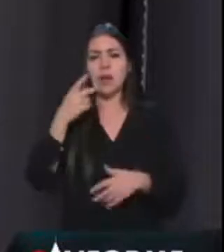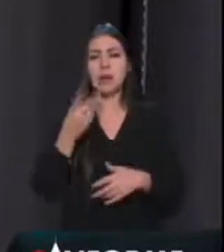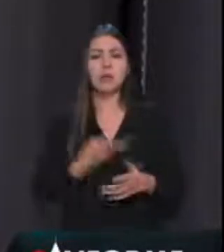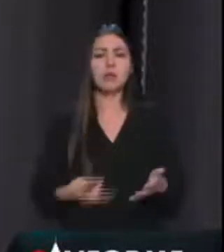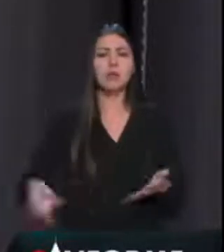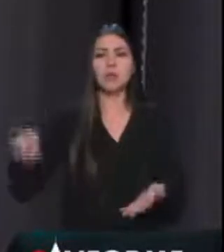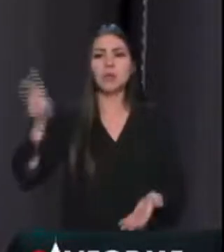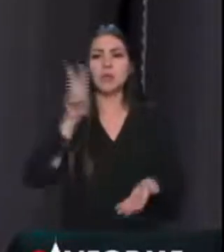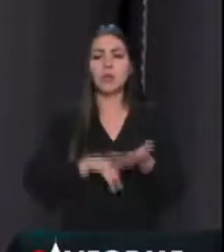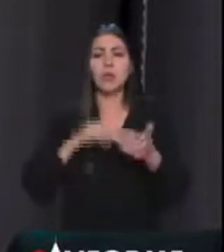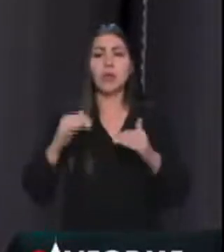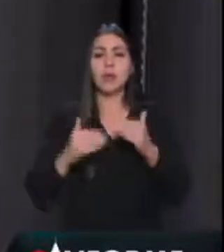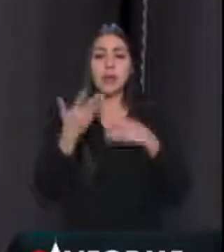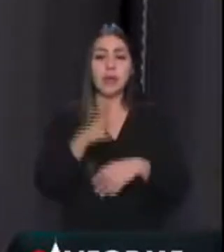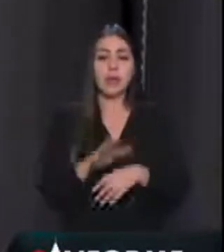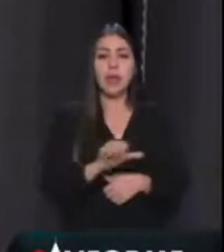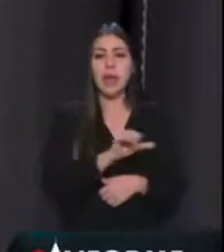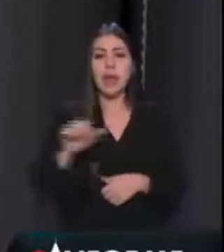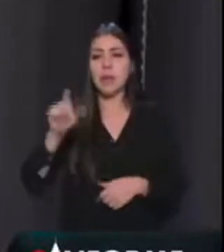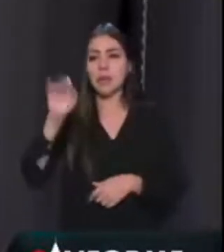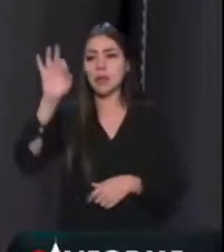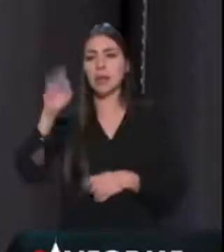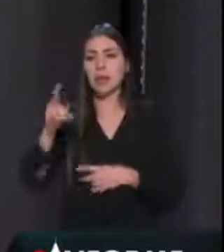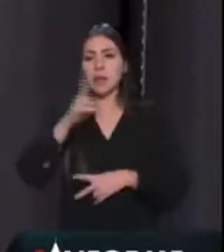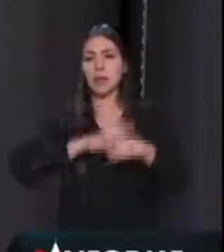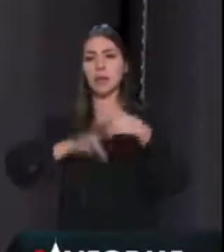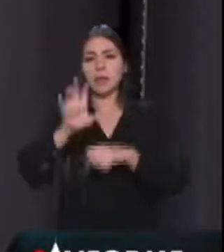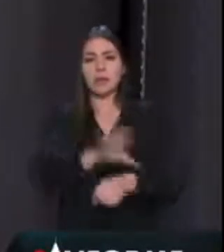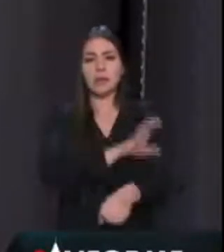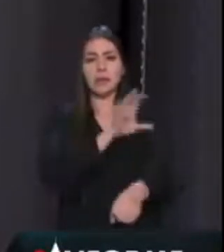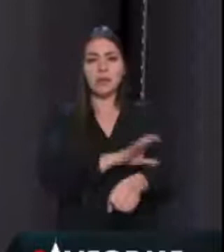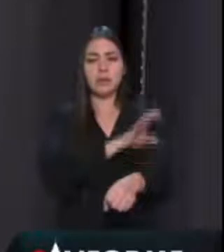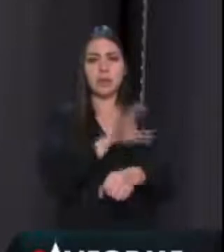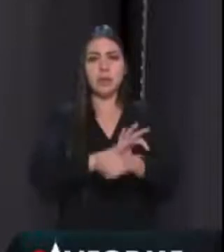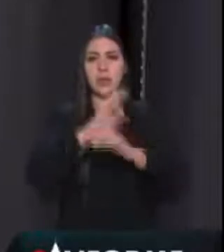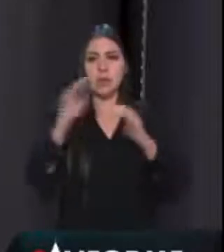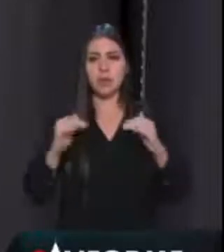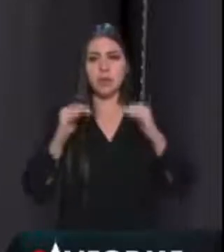más o menos un 20%. A mí me parece una apuesta acertada.